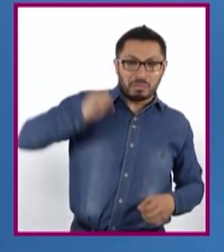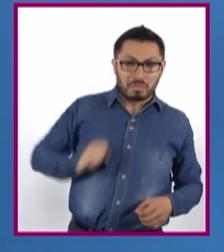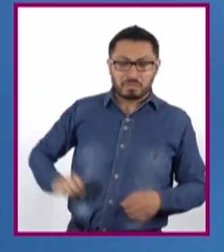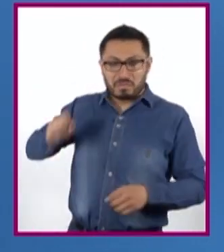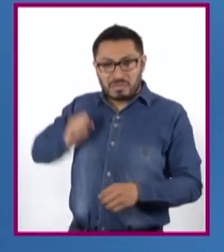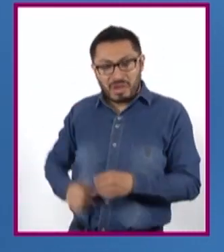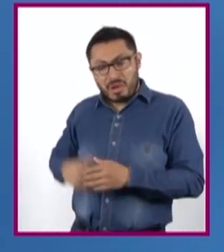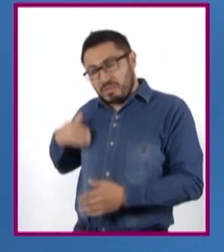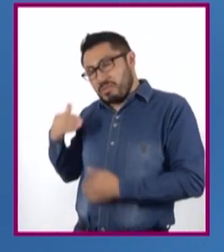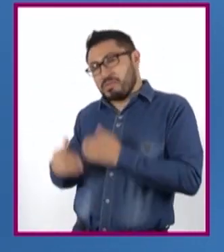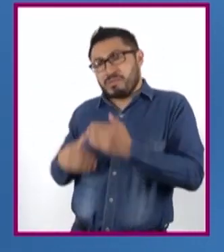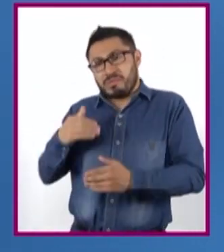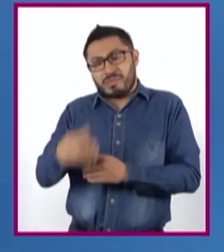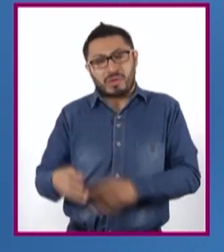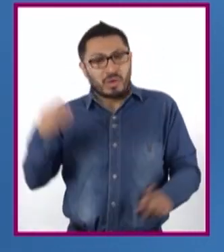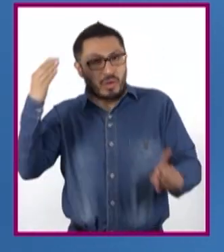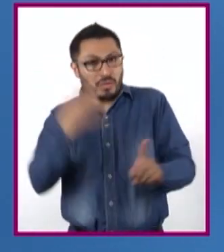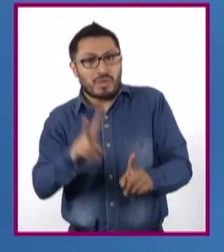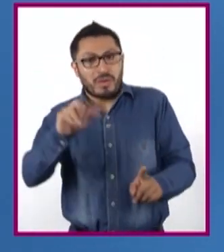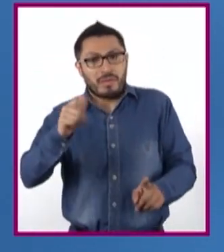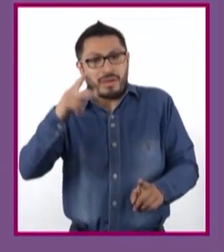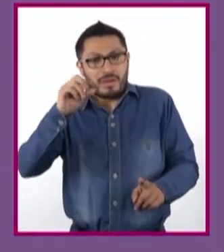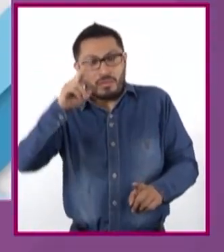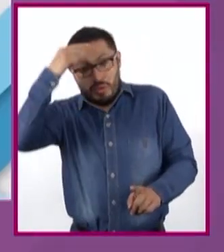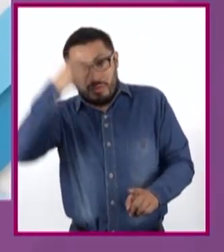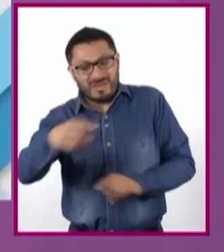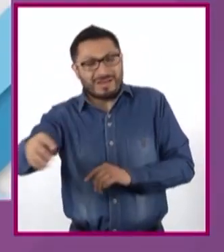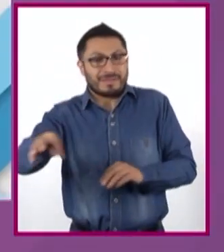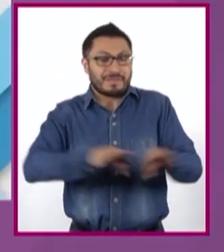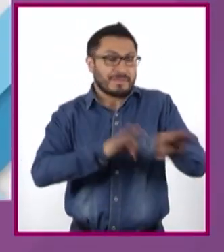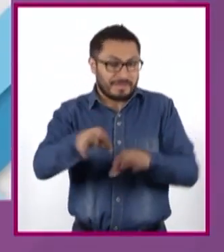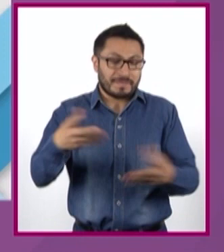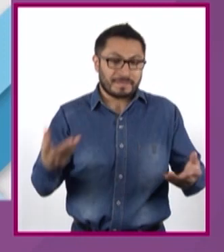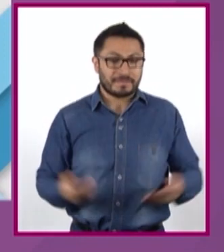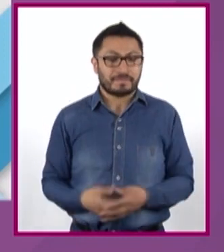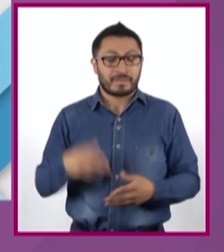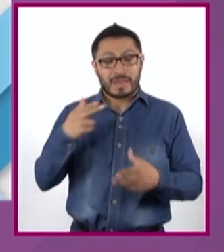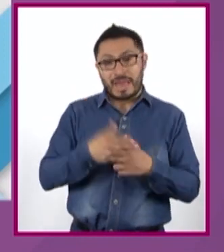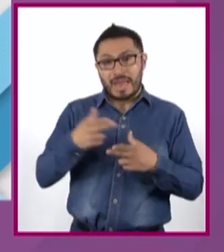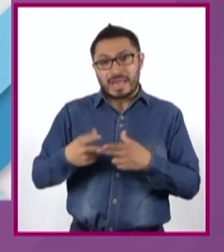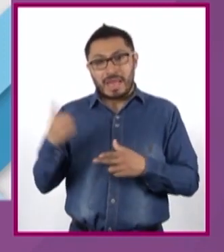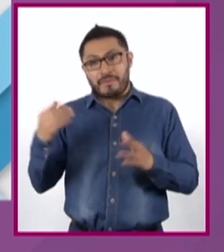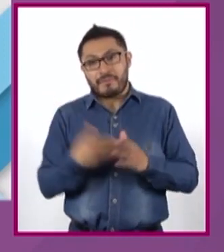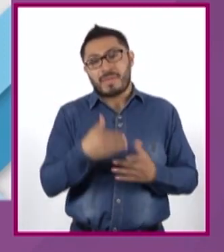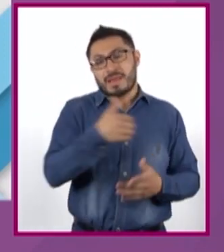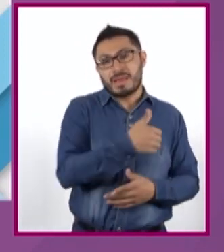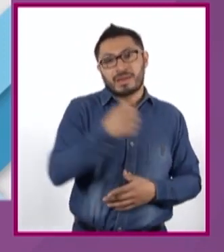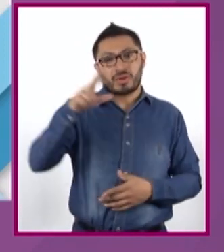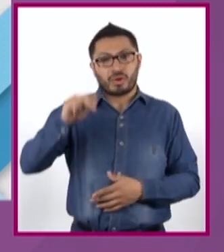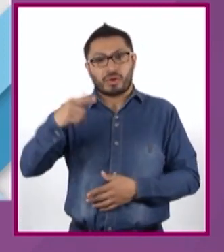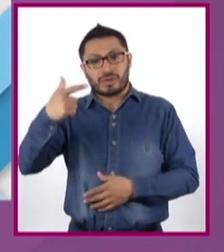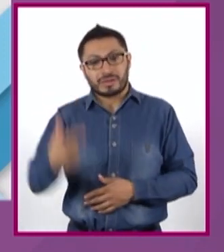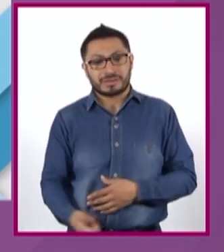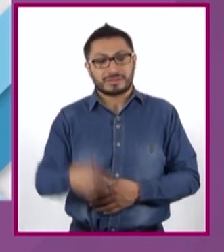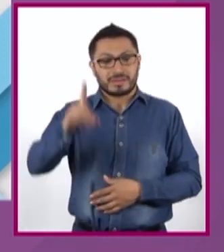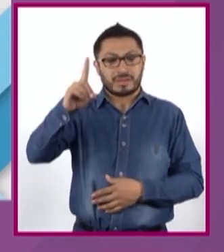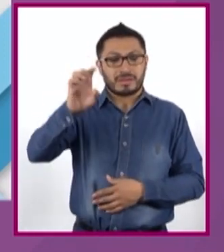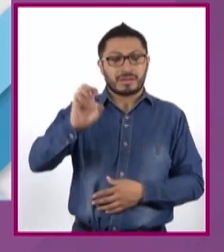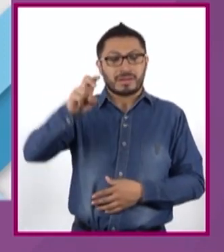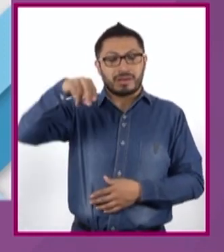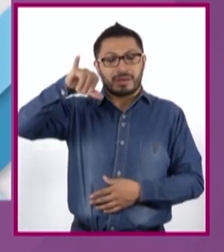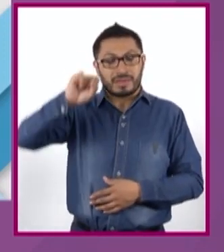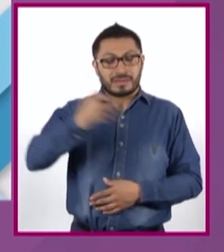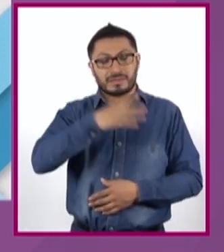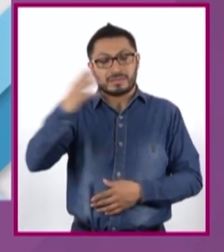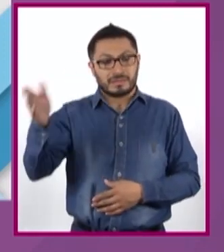intentó utilizar el vapor para realizar tareas. Fue hasta 1687 que Denis Papin, un